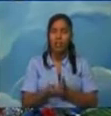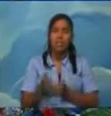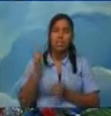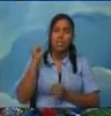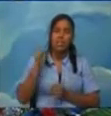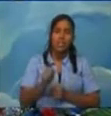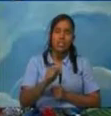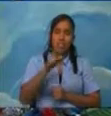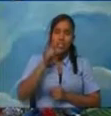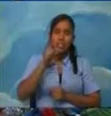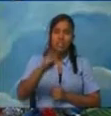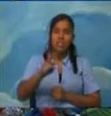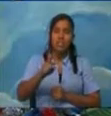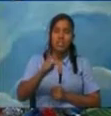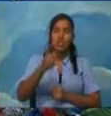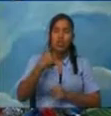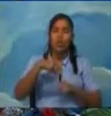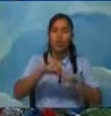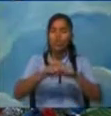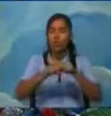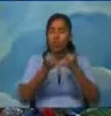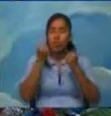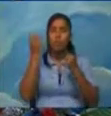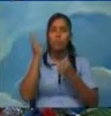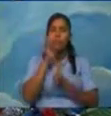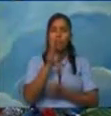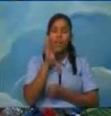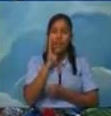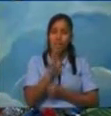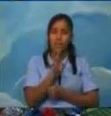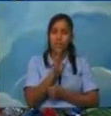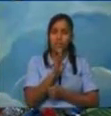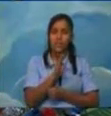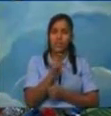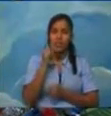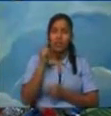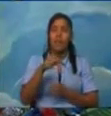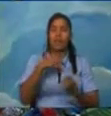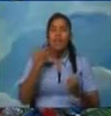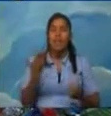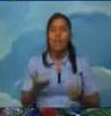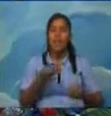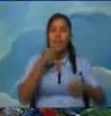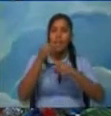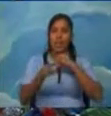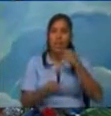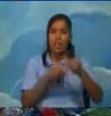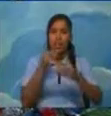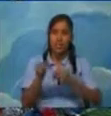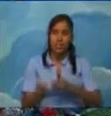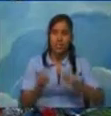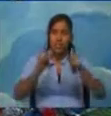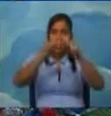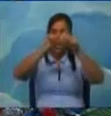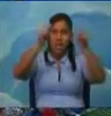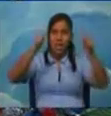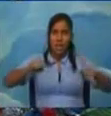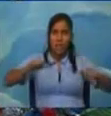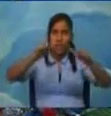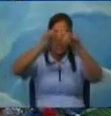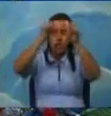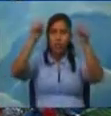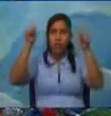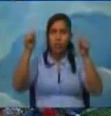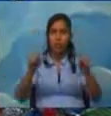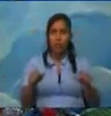os corrompiereis, si os corrompiereis, e hicieres escultura, e